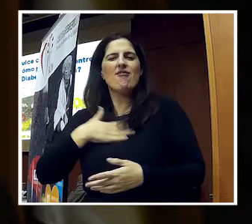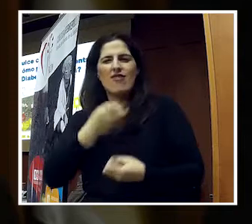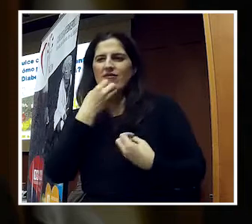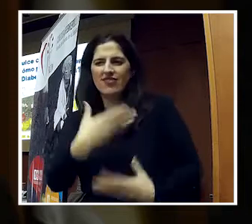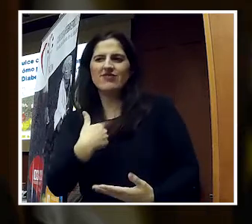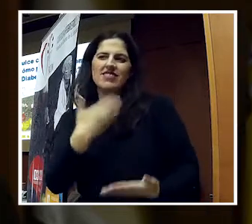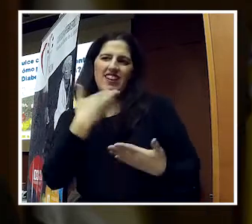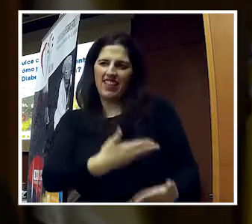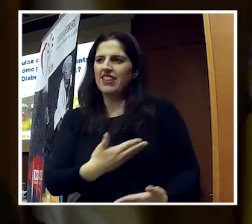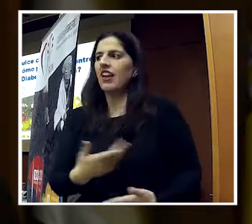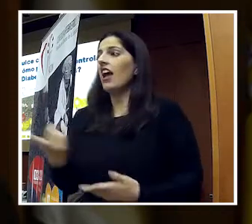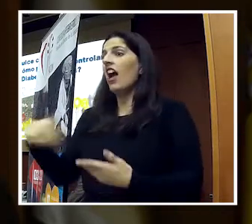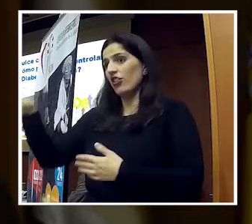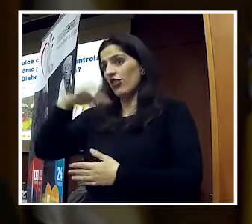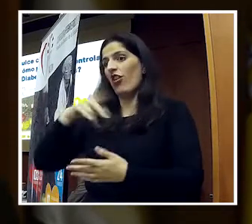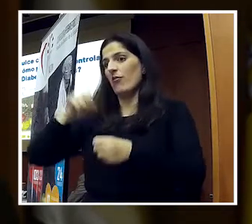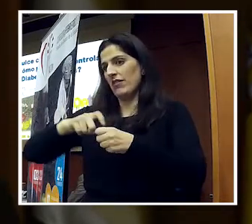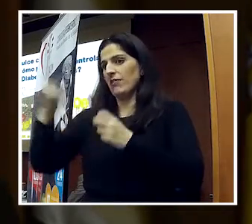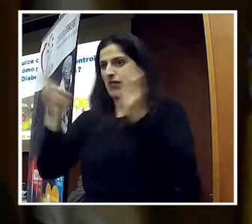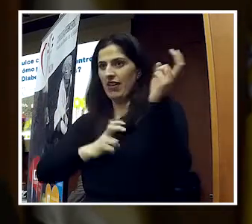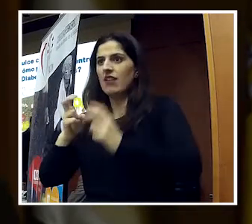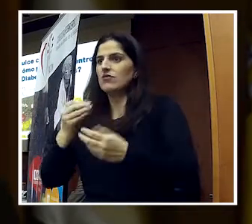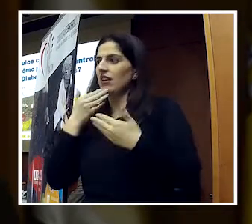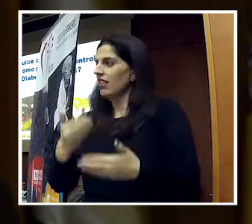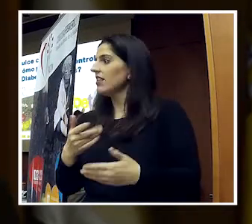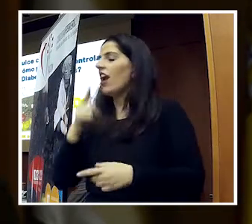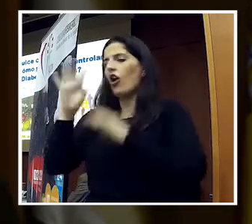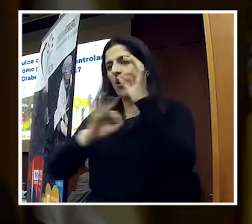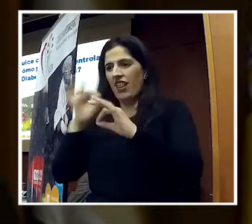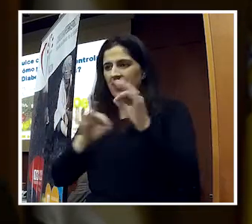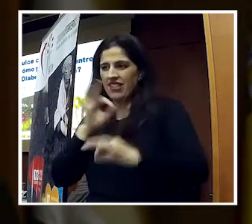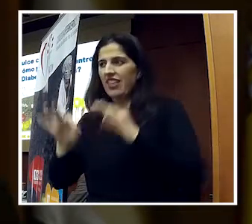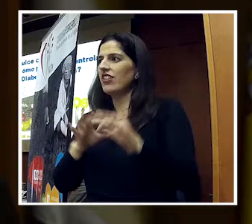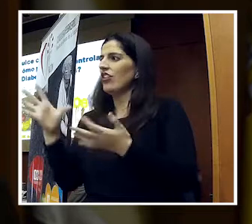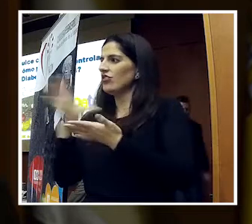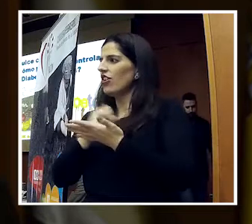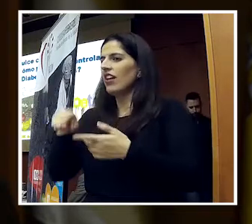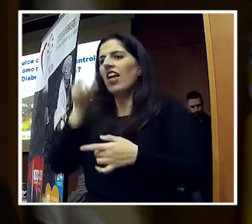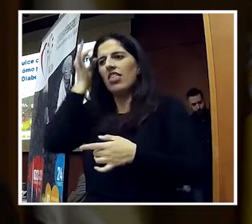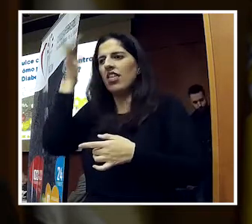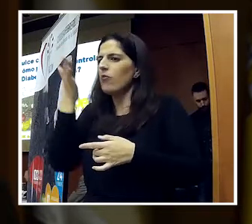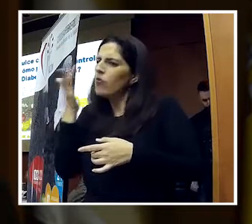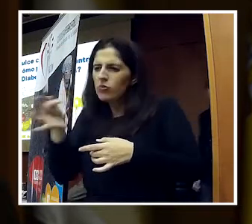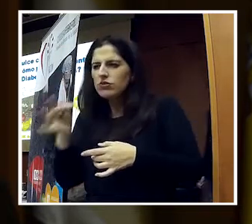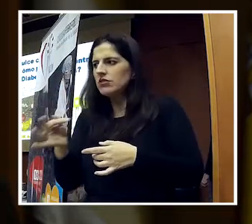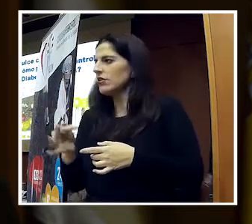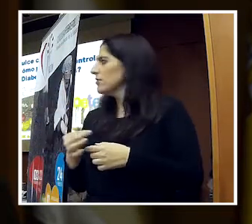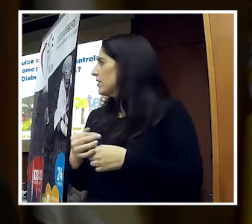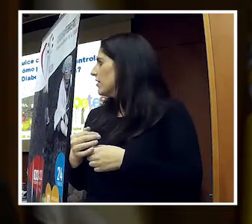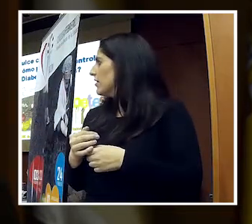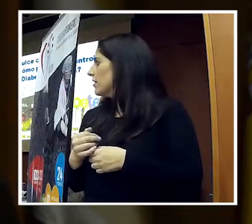y, evidentemente, a todos ustedes por venir, a los organizadores de esta fantástica idea y por haberme invitado,